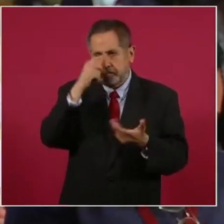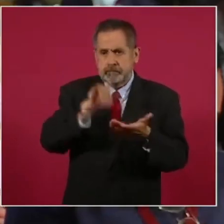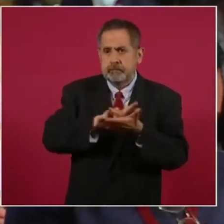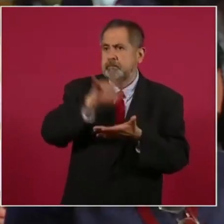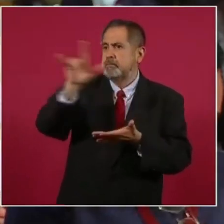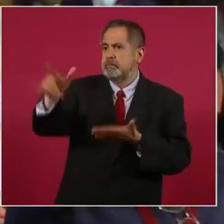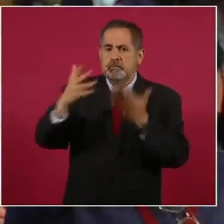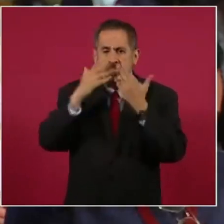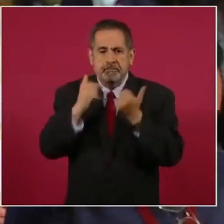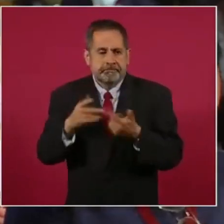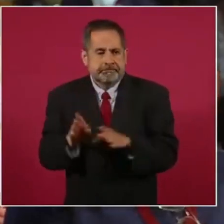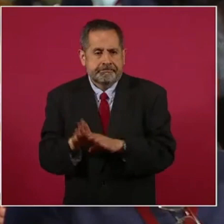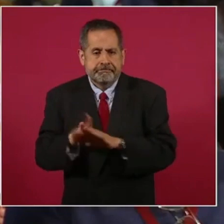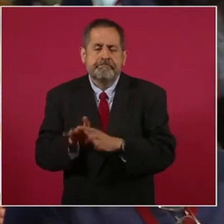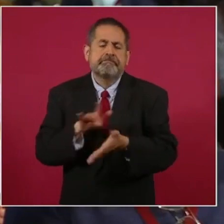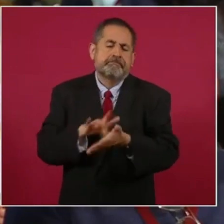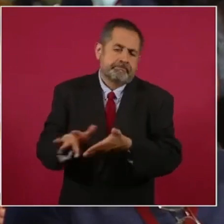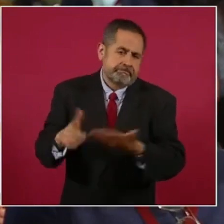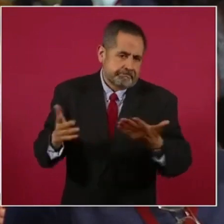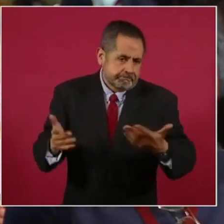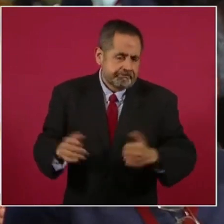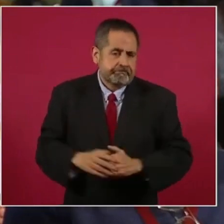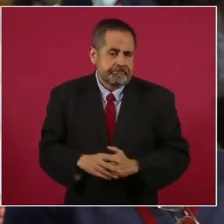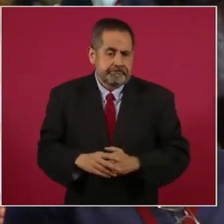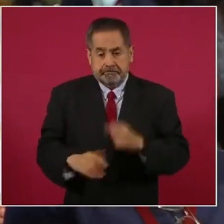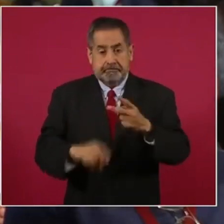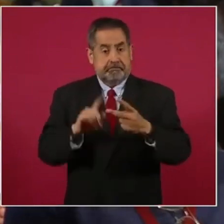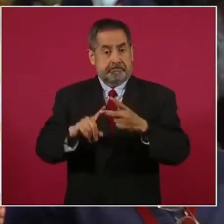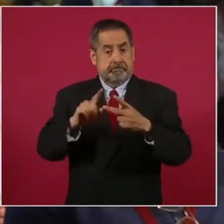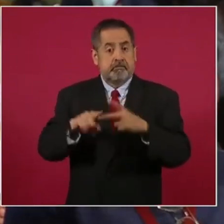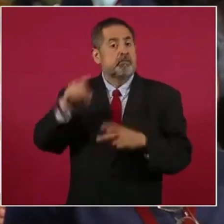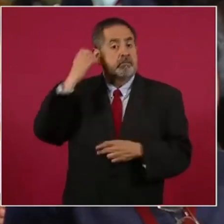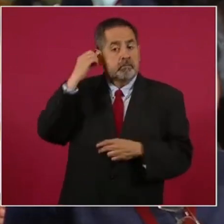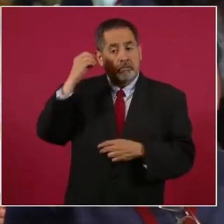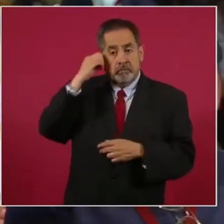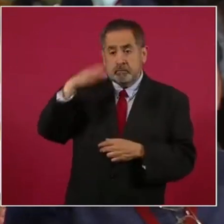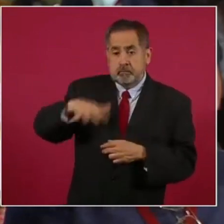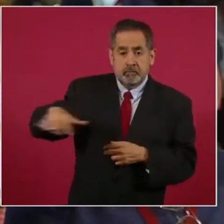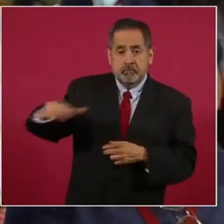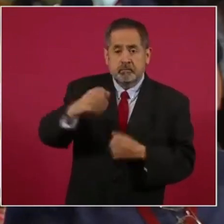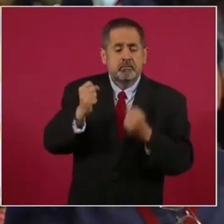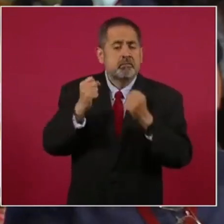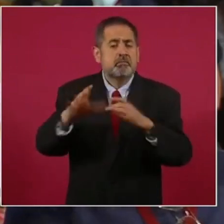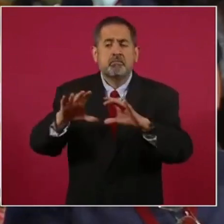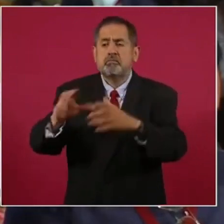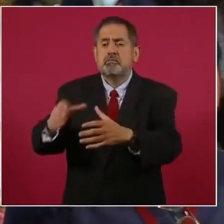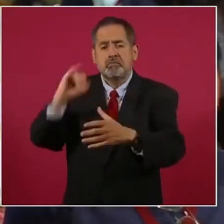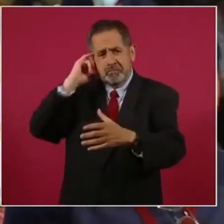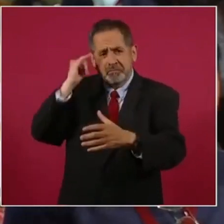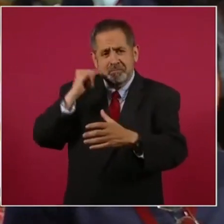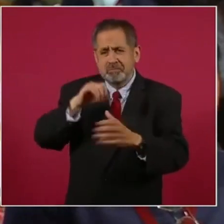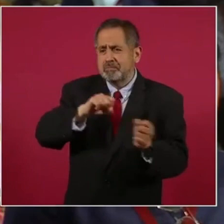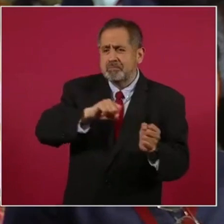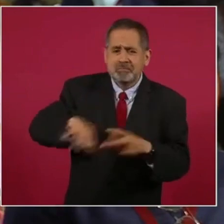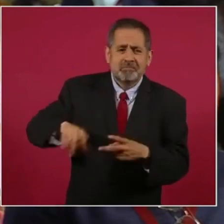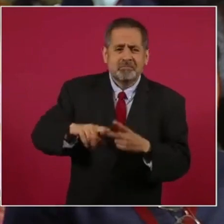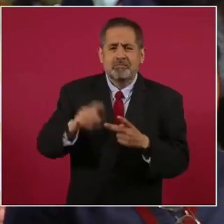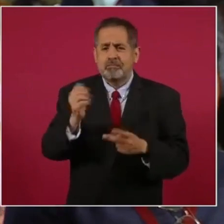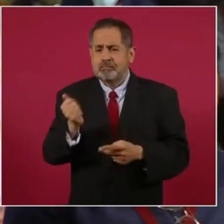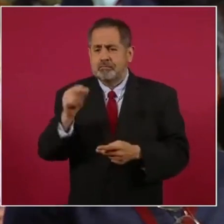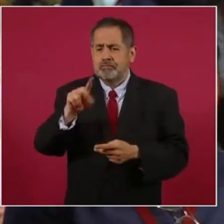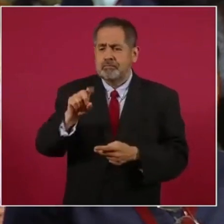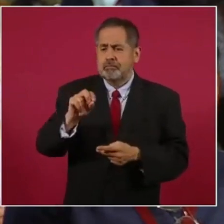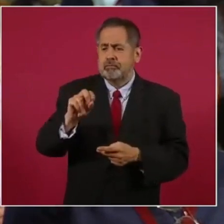en Oaxaca, pues hay una situación de comunidades indígenas que se encuentran abandonados, tal es el caso de Huendío, Santo Domingo Huendío